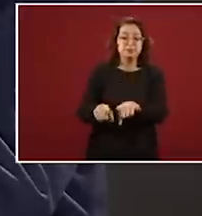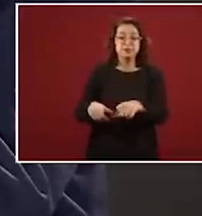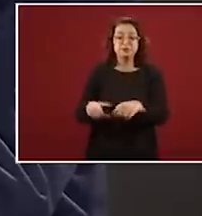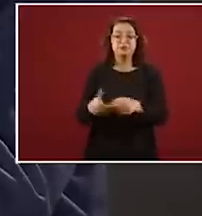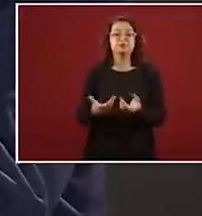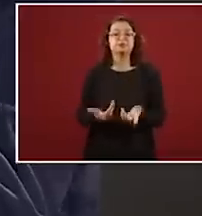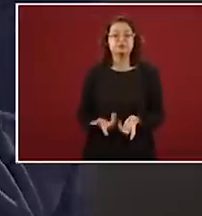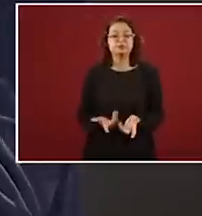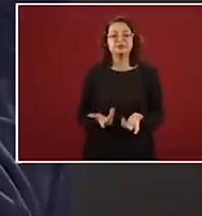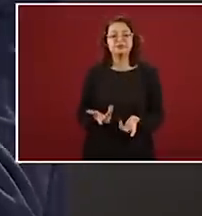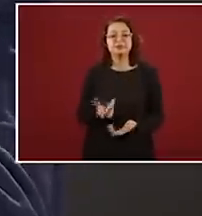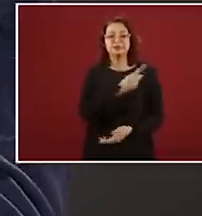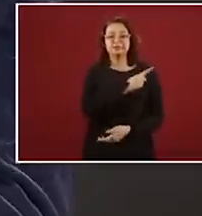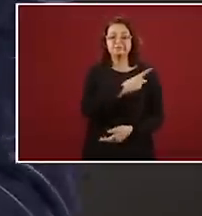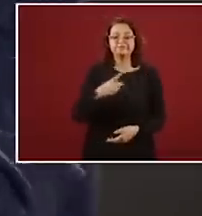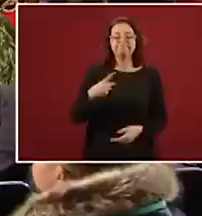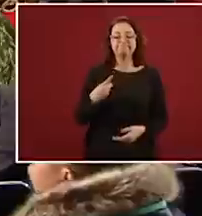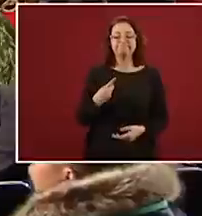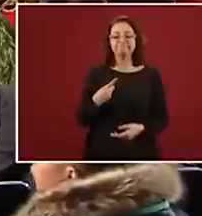se tenía que